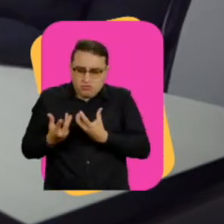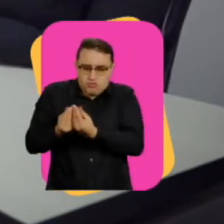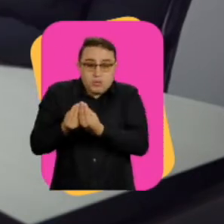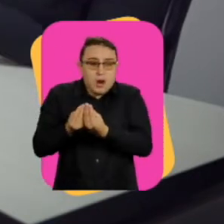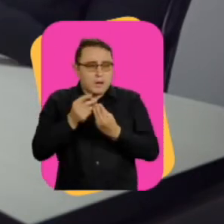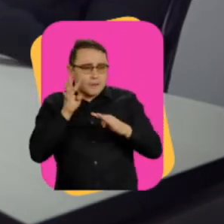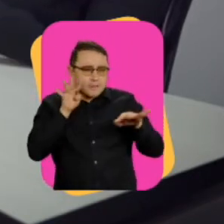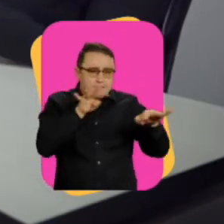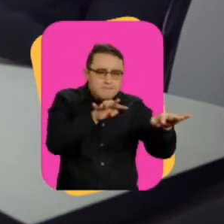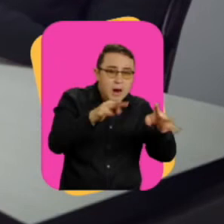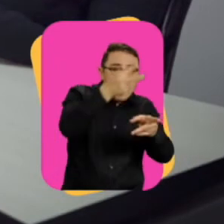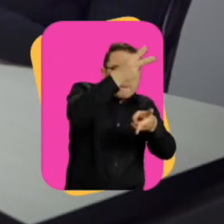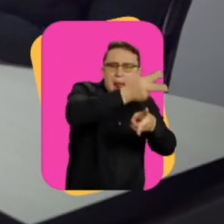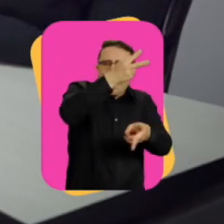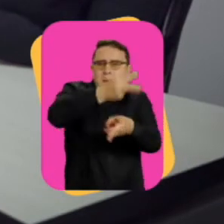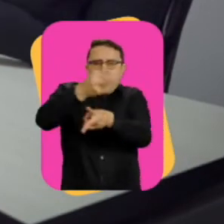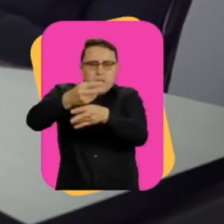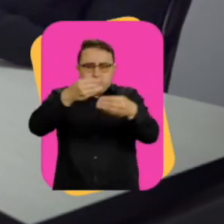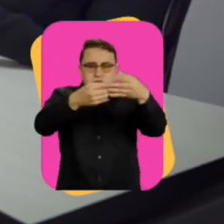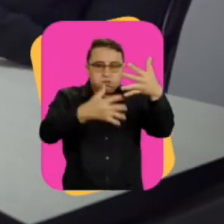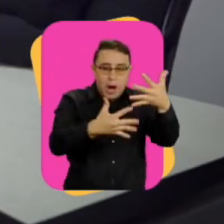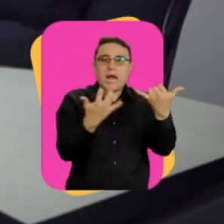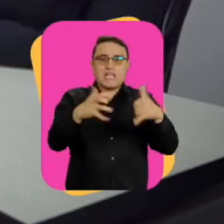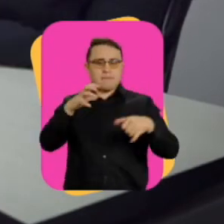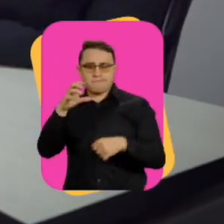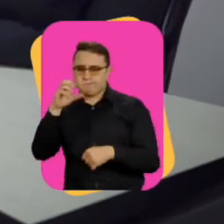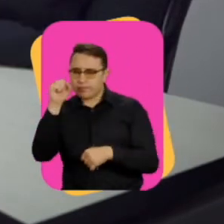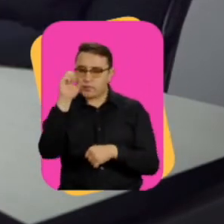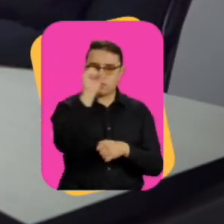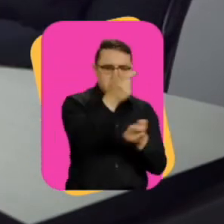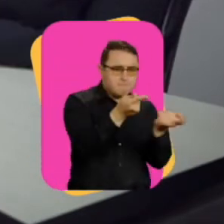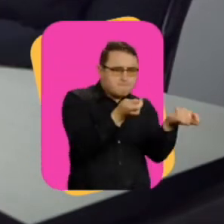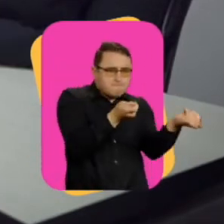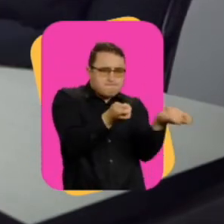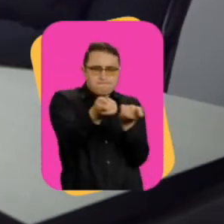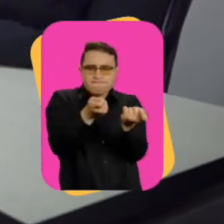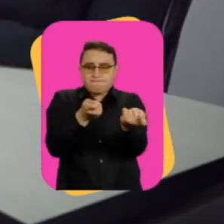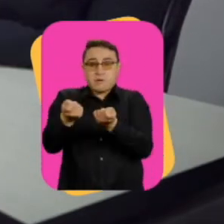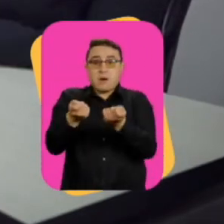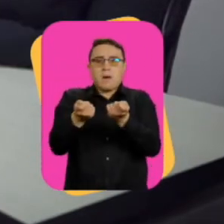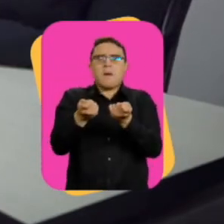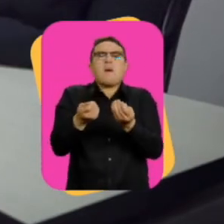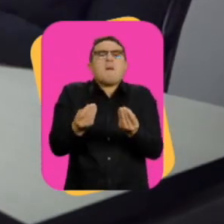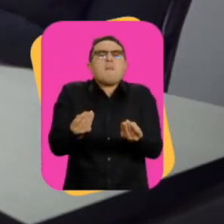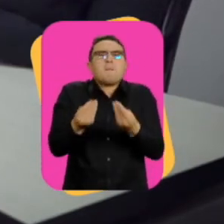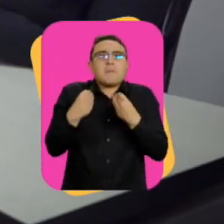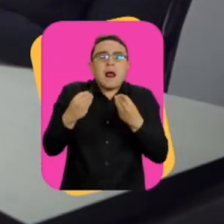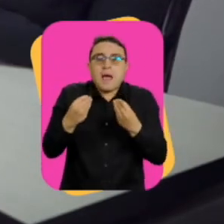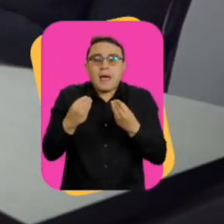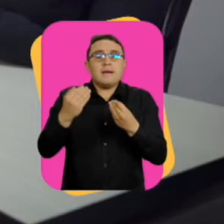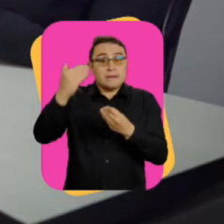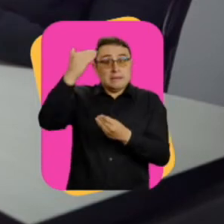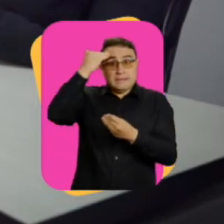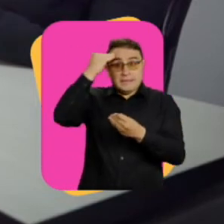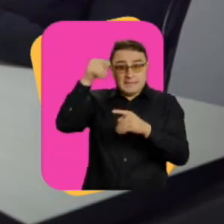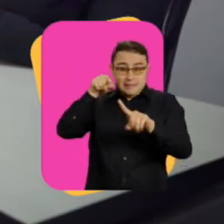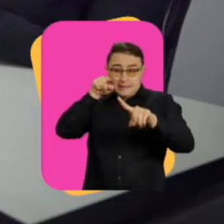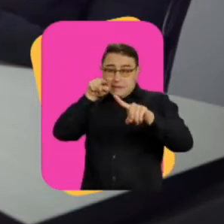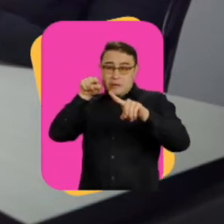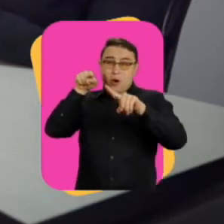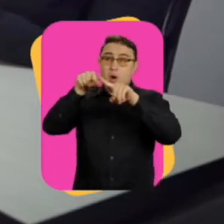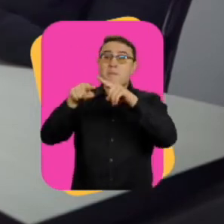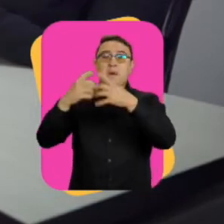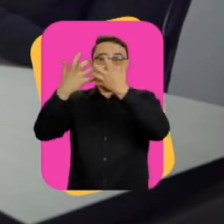riesgos estén identificados y que se hayan diseñado controles correctos que cumplan con el diseño que nos propone la